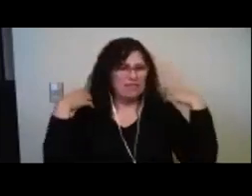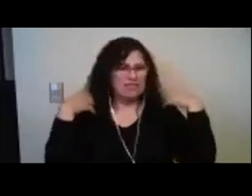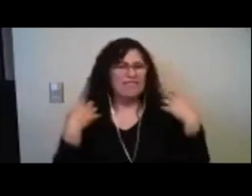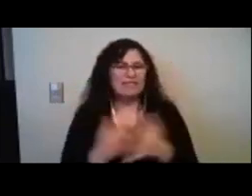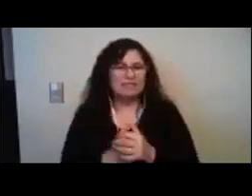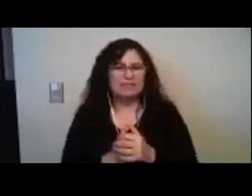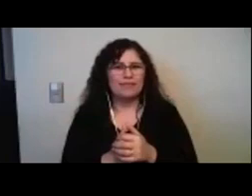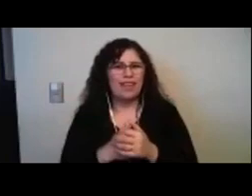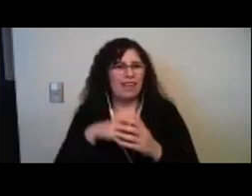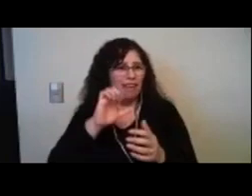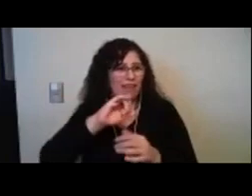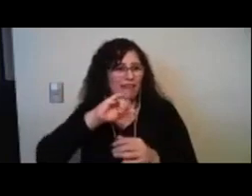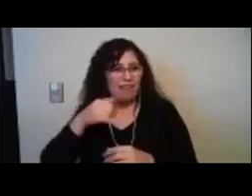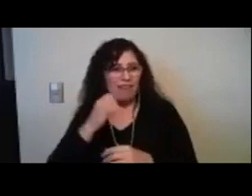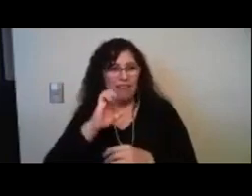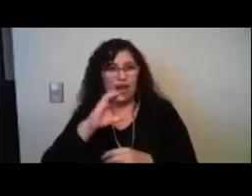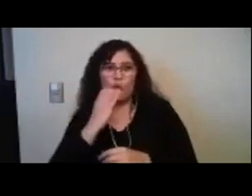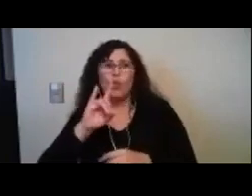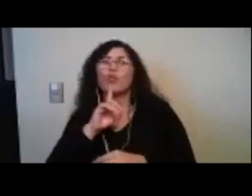Ah, ¿De acuerdo? Entonces,